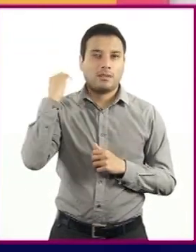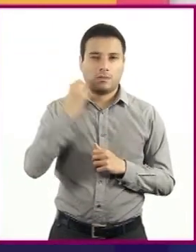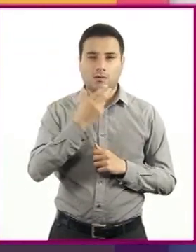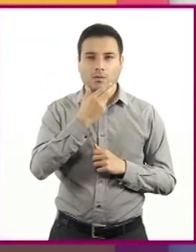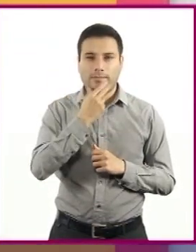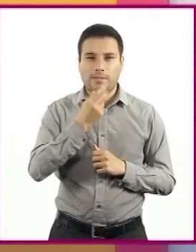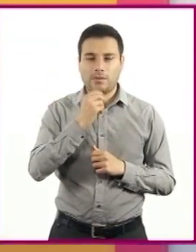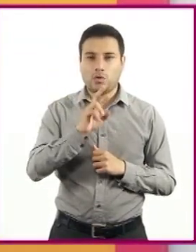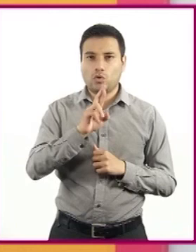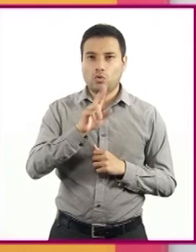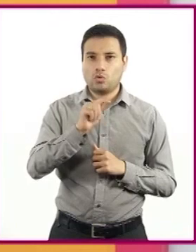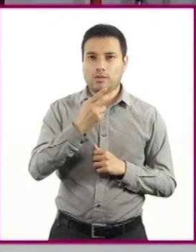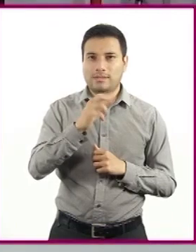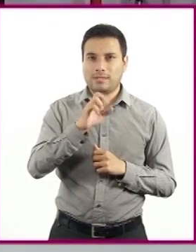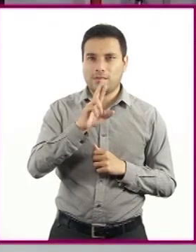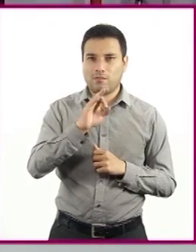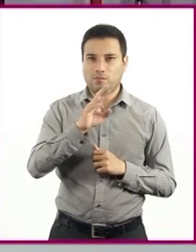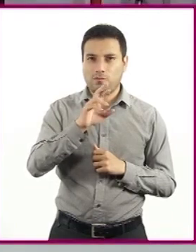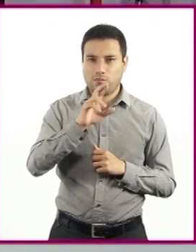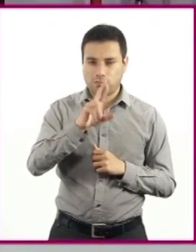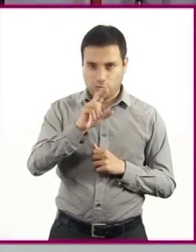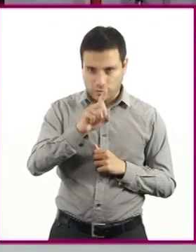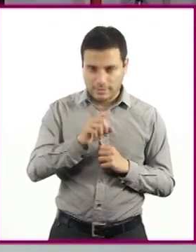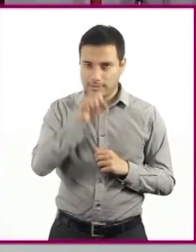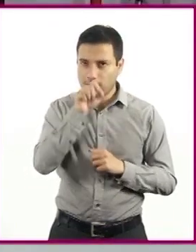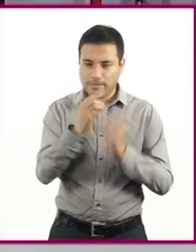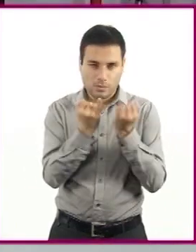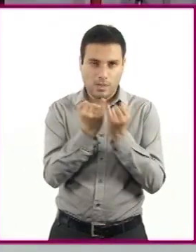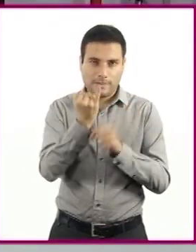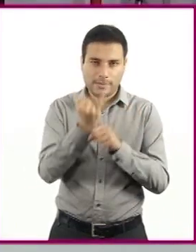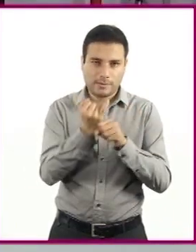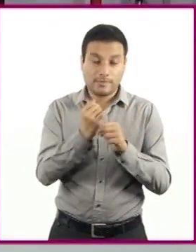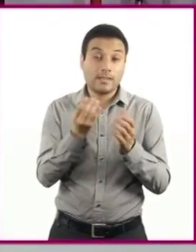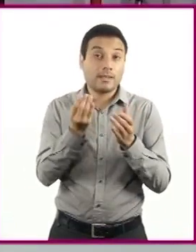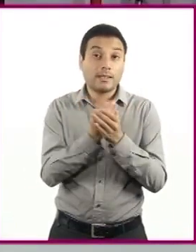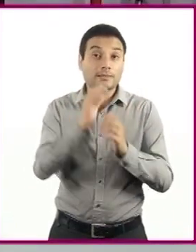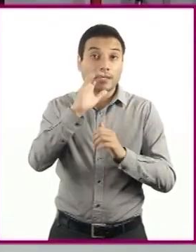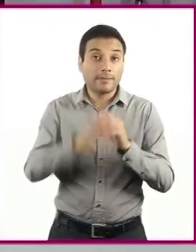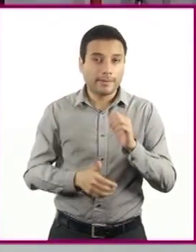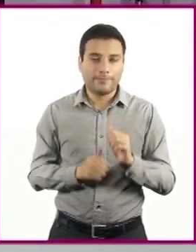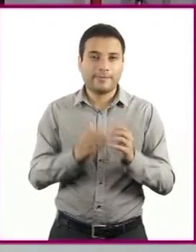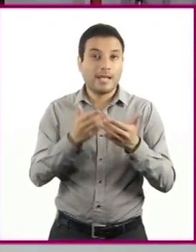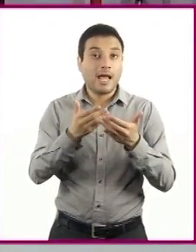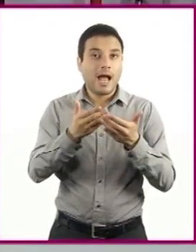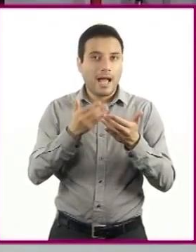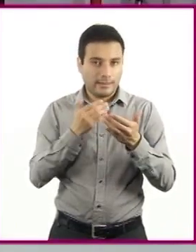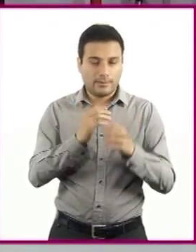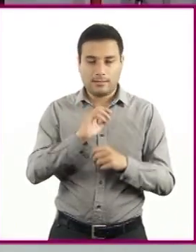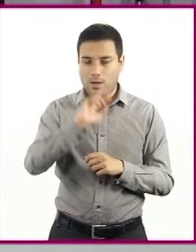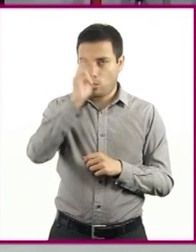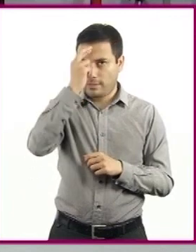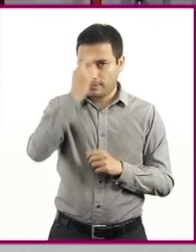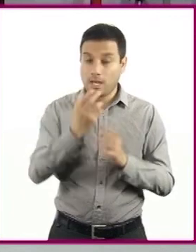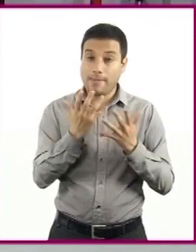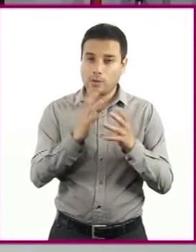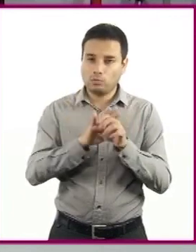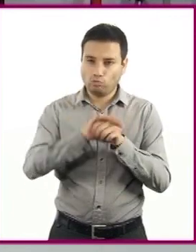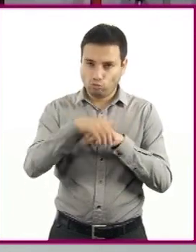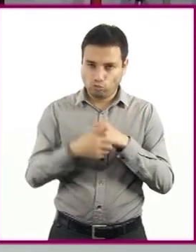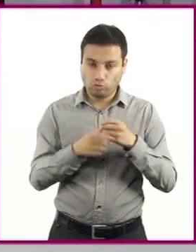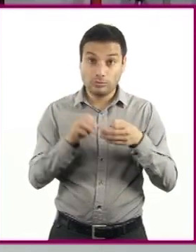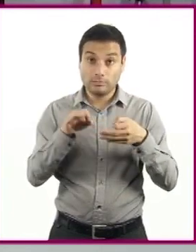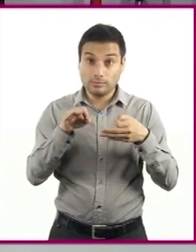sus investigaciones. El tiempo de esta sesión se acabó, pero antes queremos recordarles que el lavado de manos